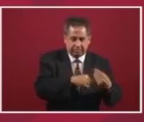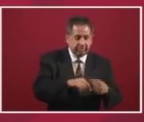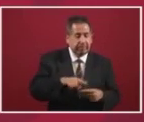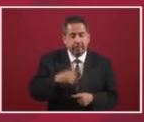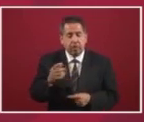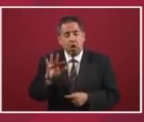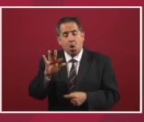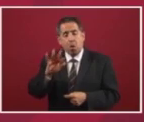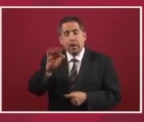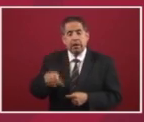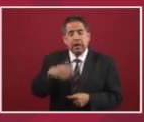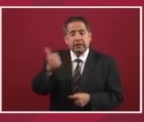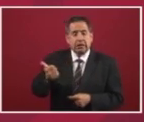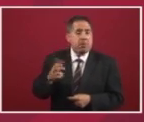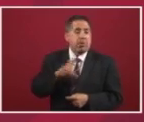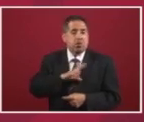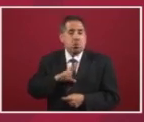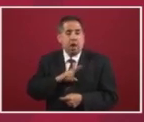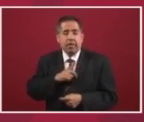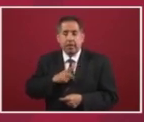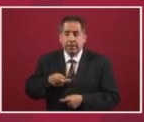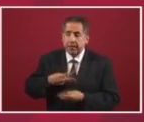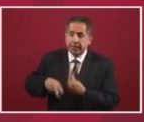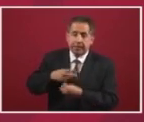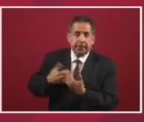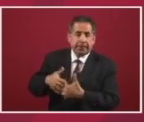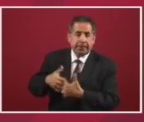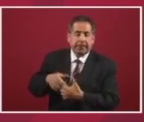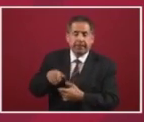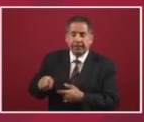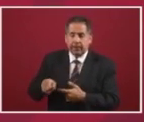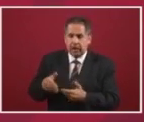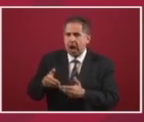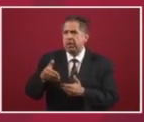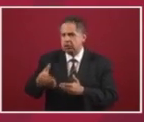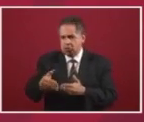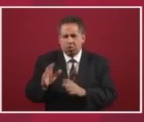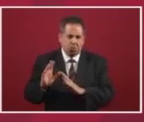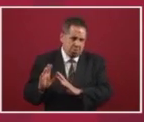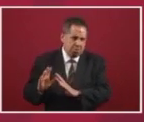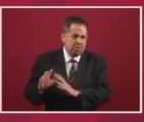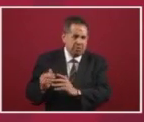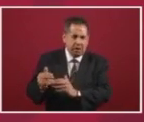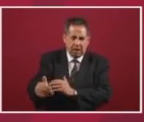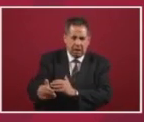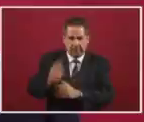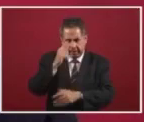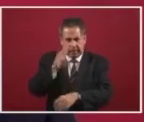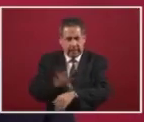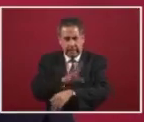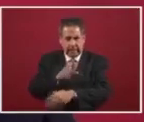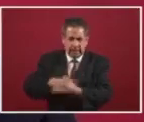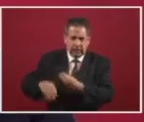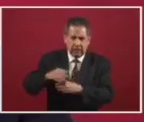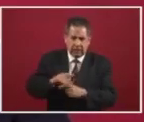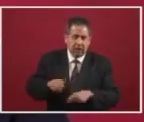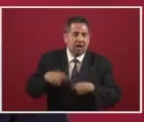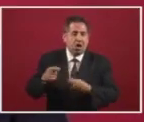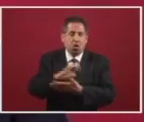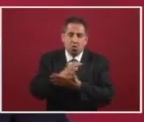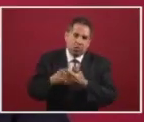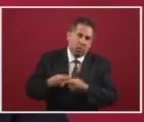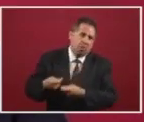46 de particulares. Ahí se avanzó mucho en la entrega de los